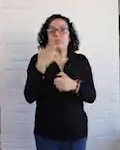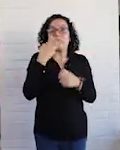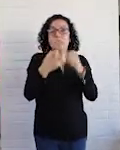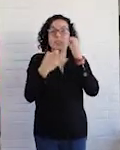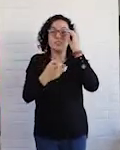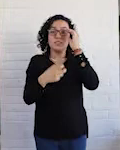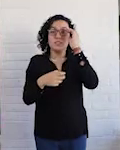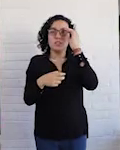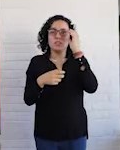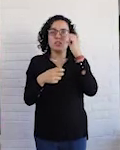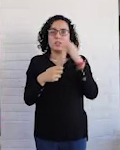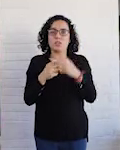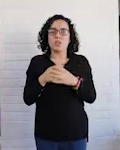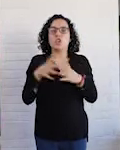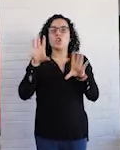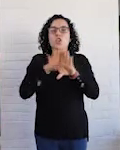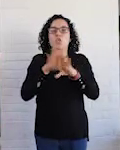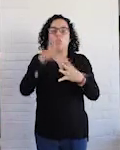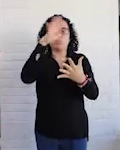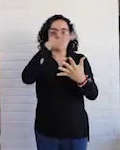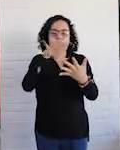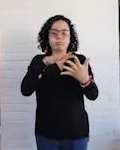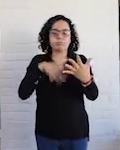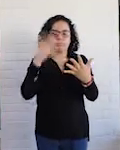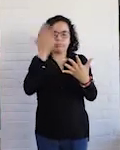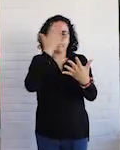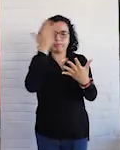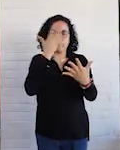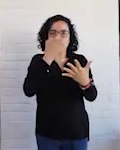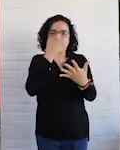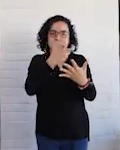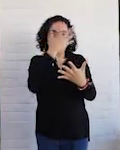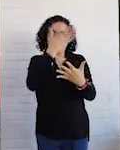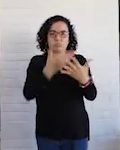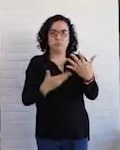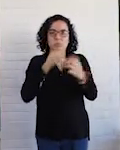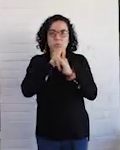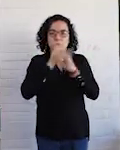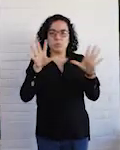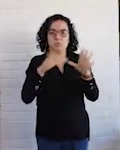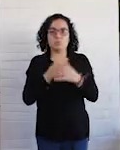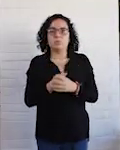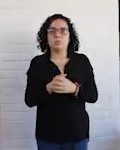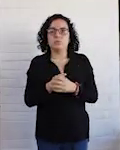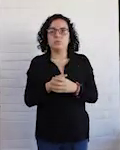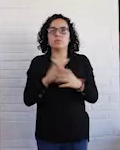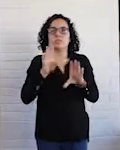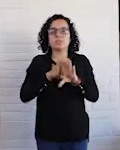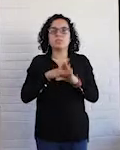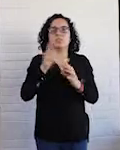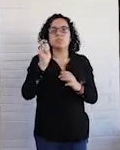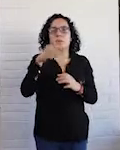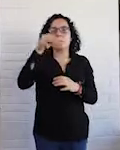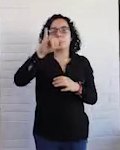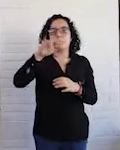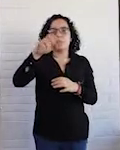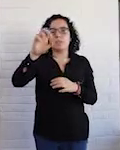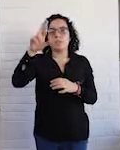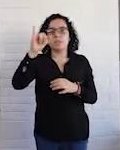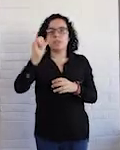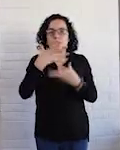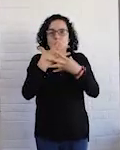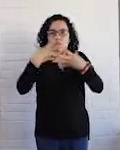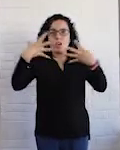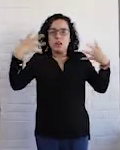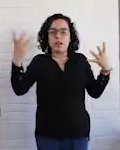por ahí analítica de datos. Pero además, minería de datos, porque es tan grande que alguien tiene